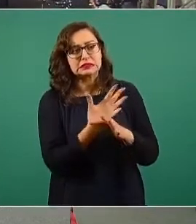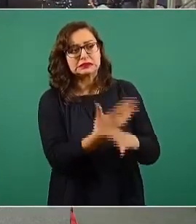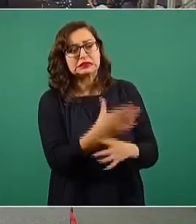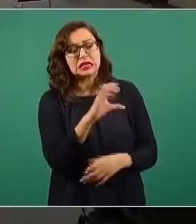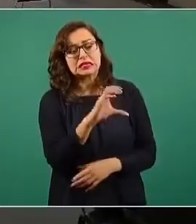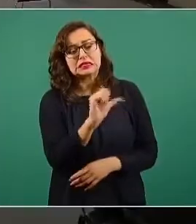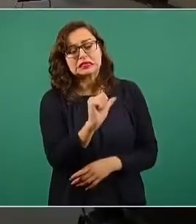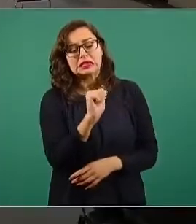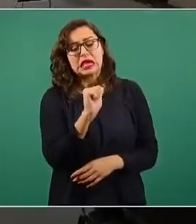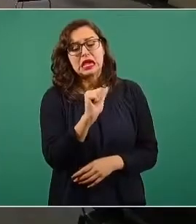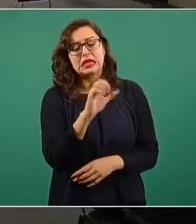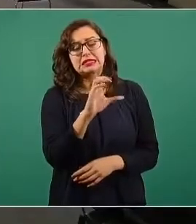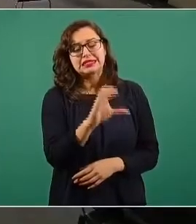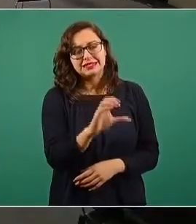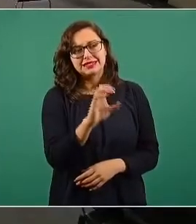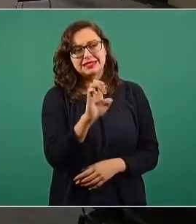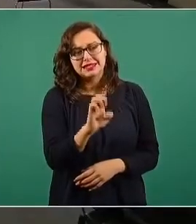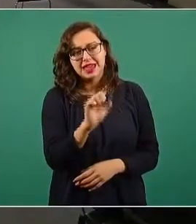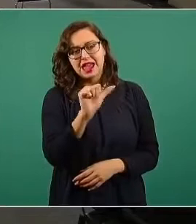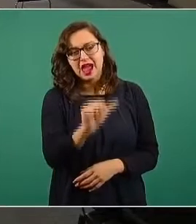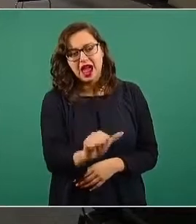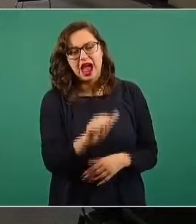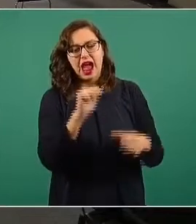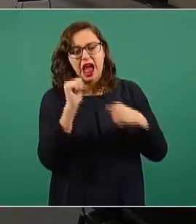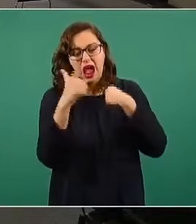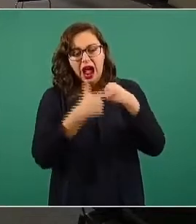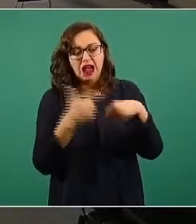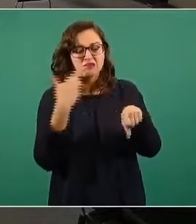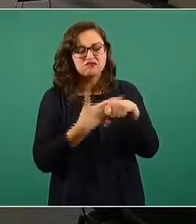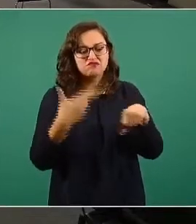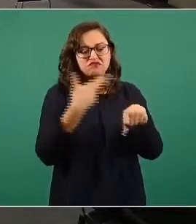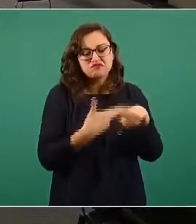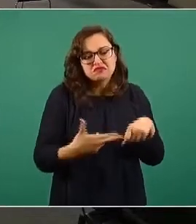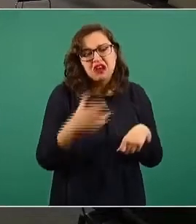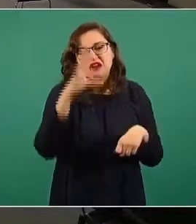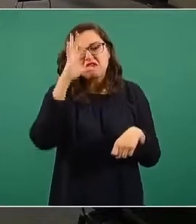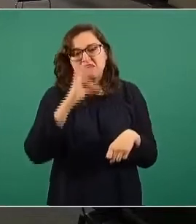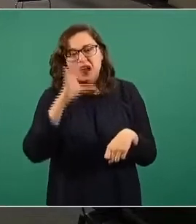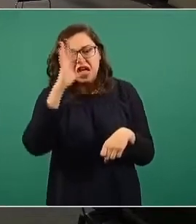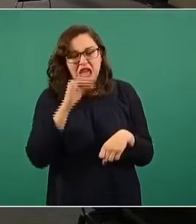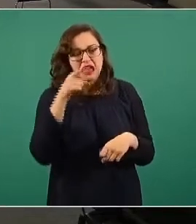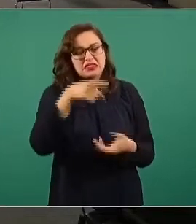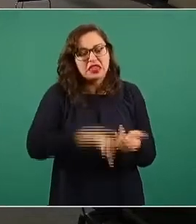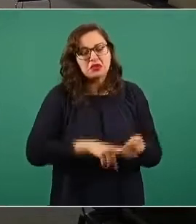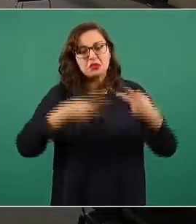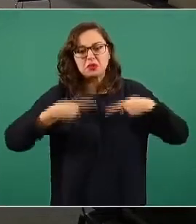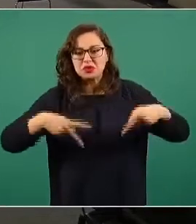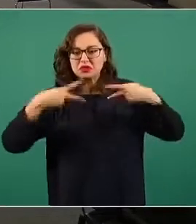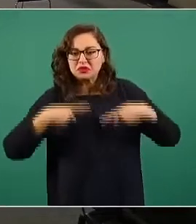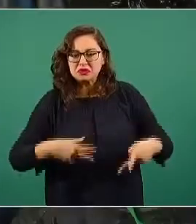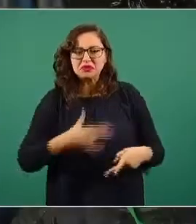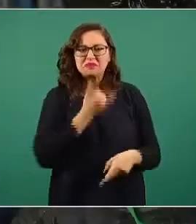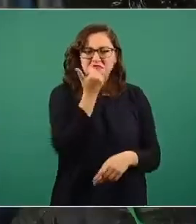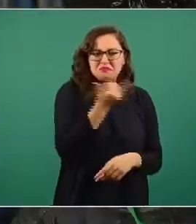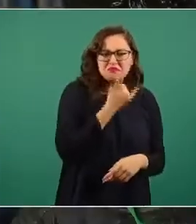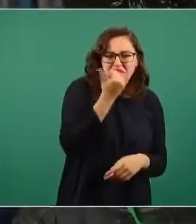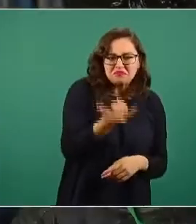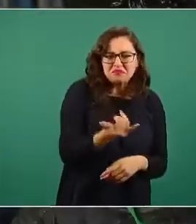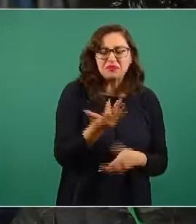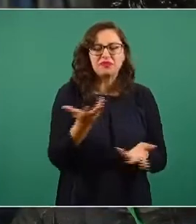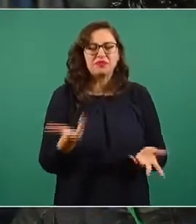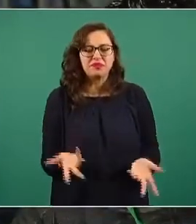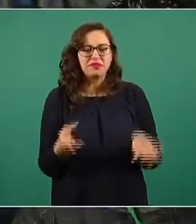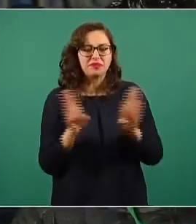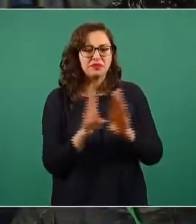de irregularidades y falta de organización. Están quienes no deben estar, faltan los que deben de estar, y en cuanto